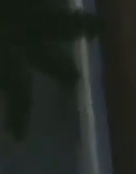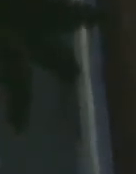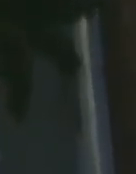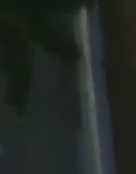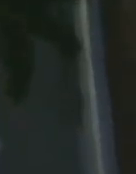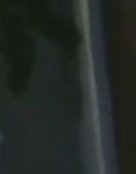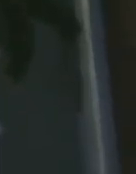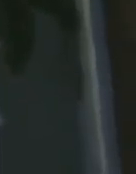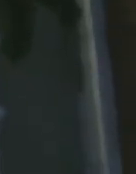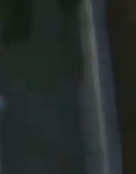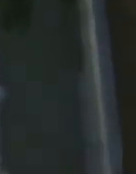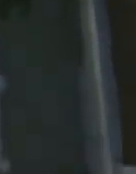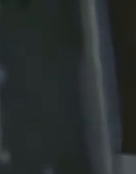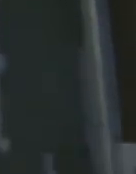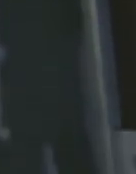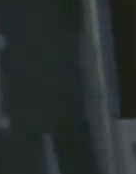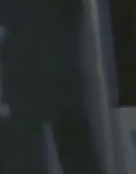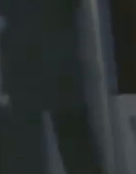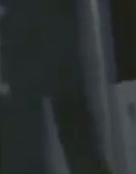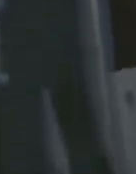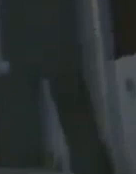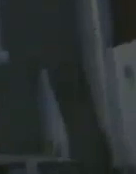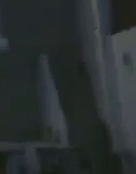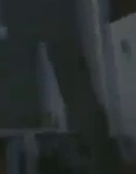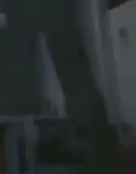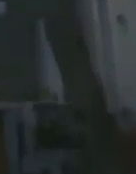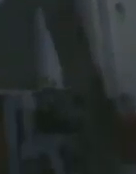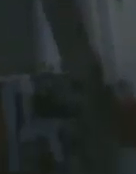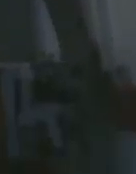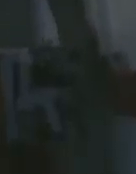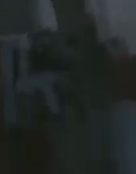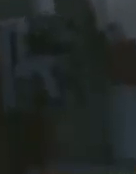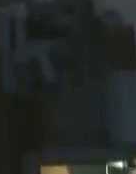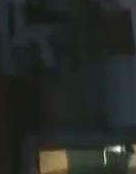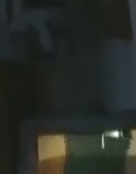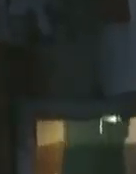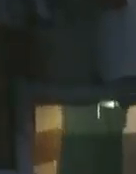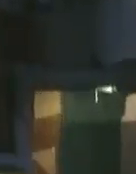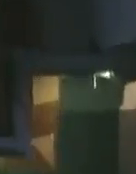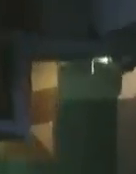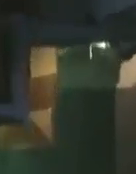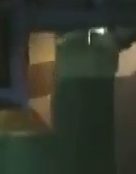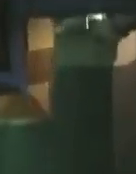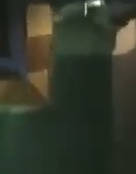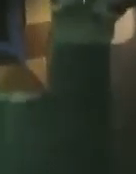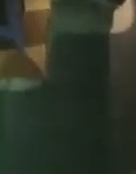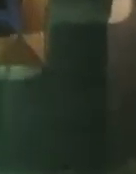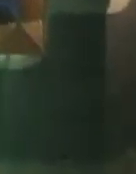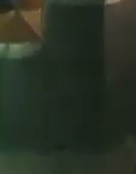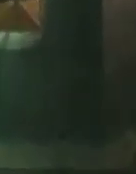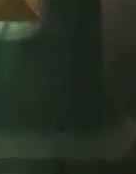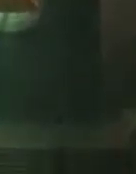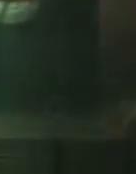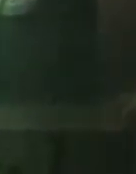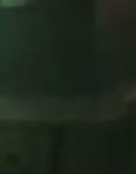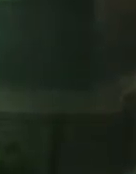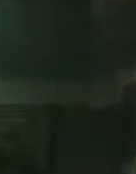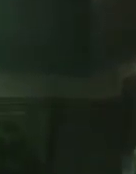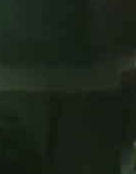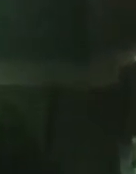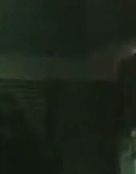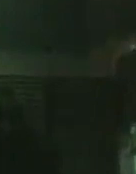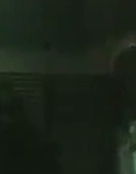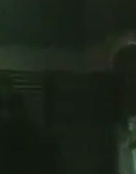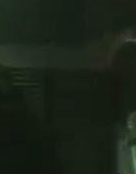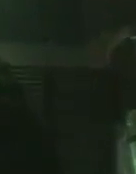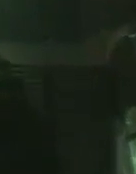Gobierno con el jefe de Estado venezolano por casi 2 horas para repasar ese mapa de cooperación fructífero. Ambas naciones